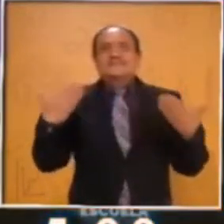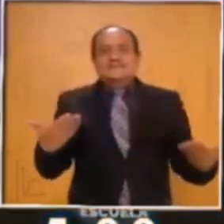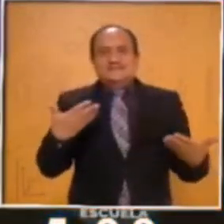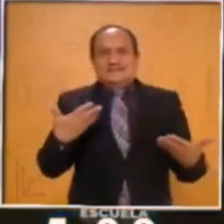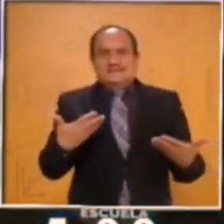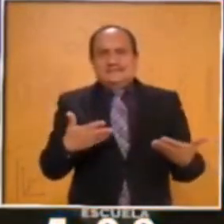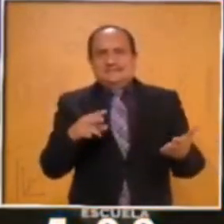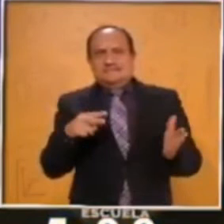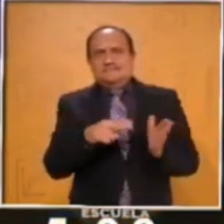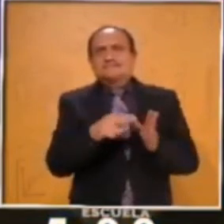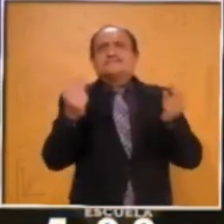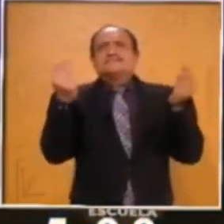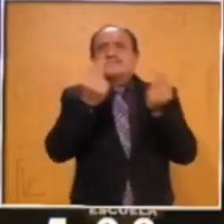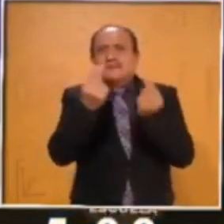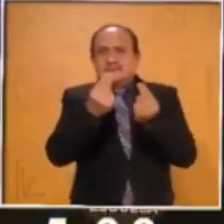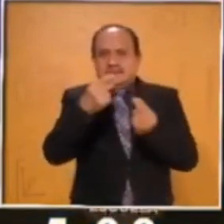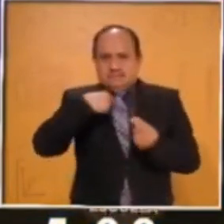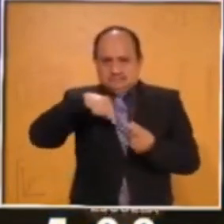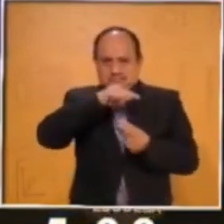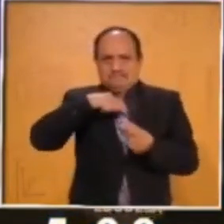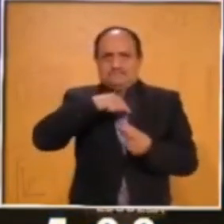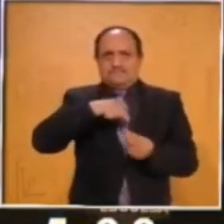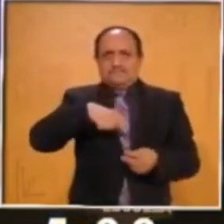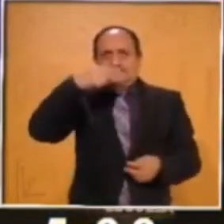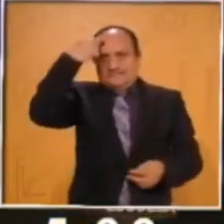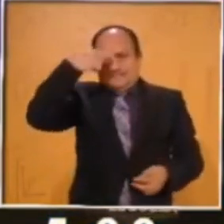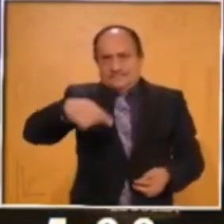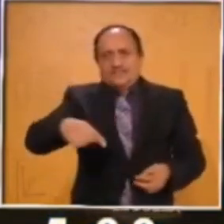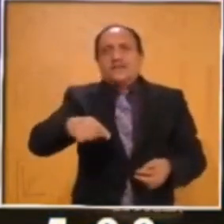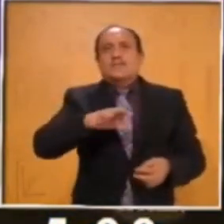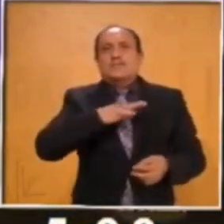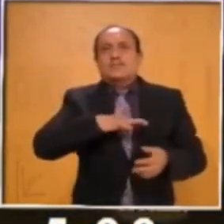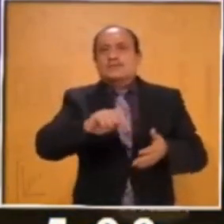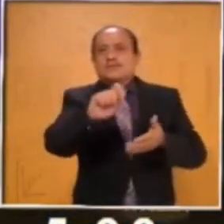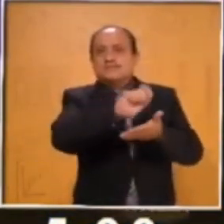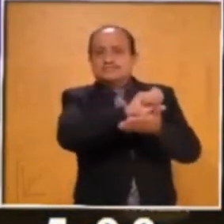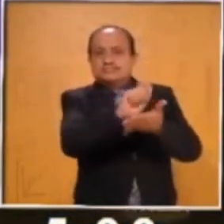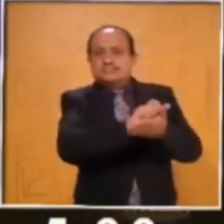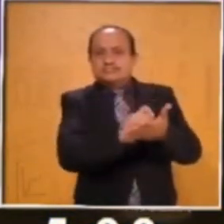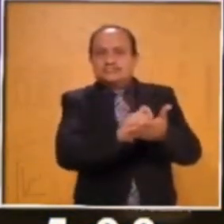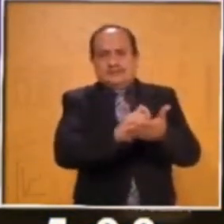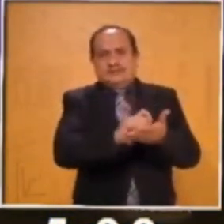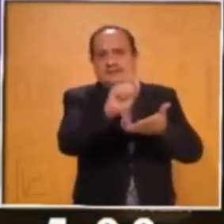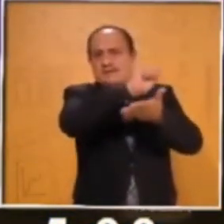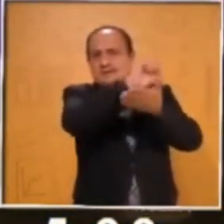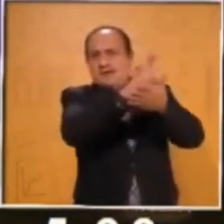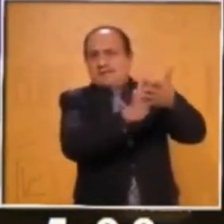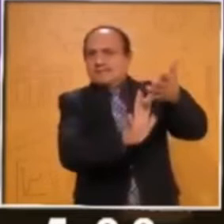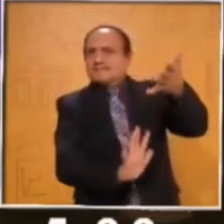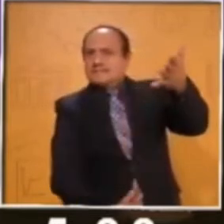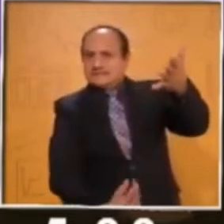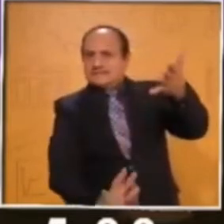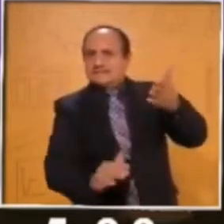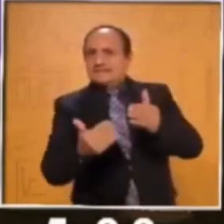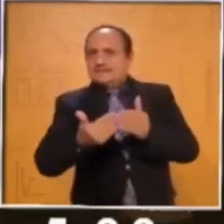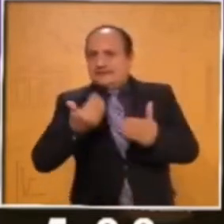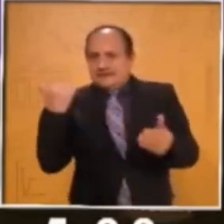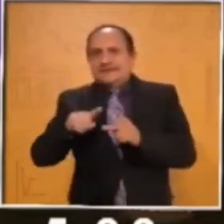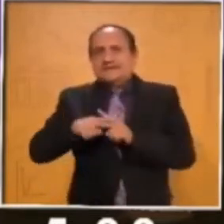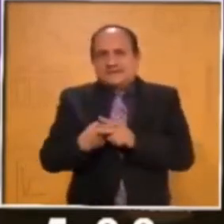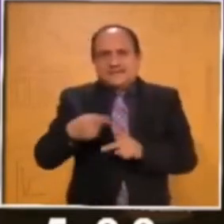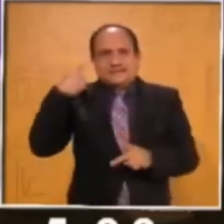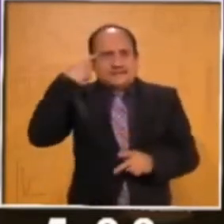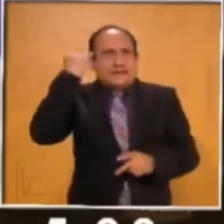qué ocupamos nosotros para poder armar mi narración o mi guión antes de empezar